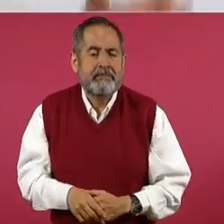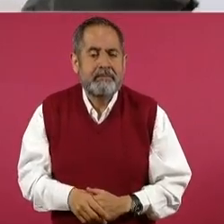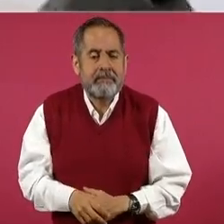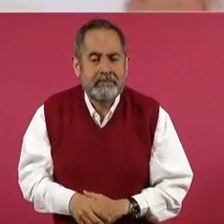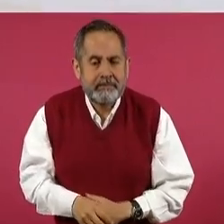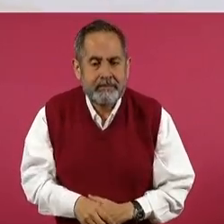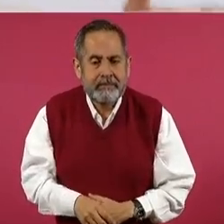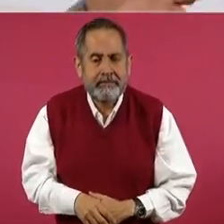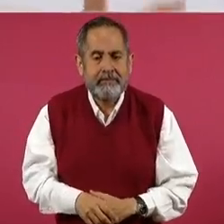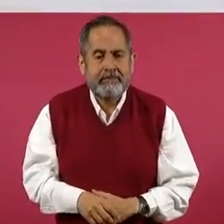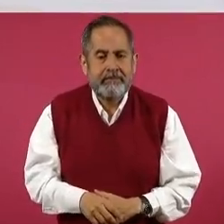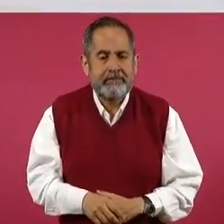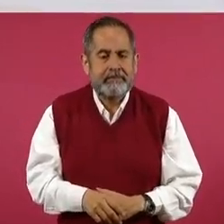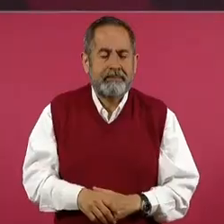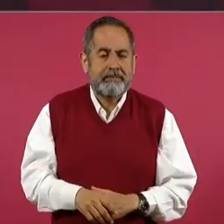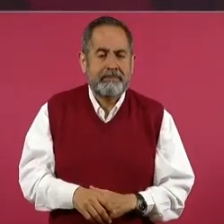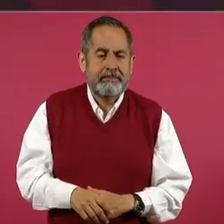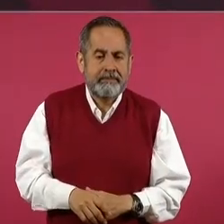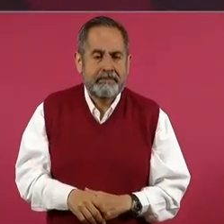Entonces sigue a actuar